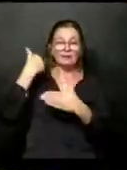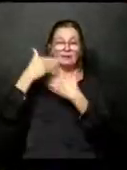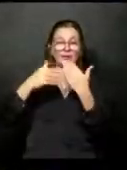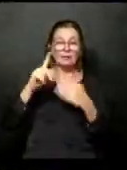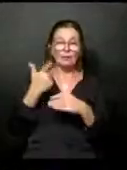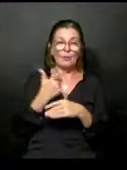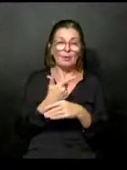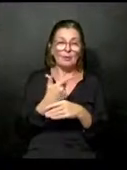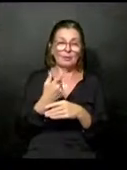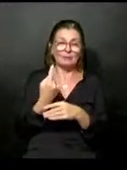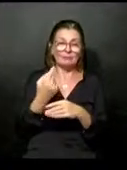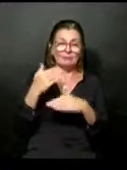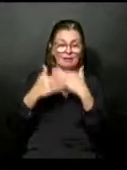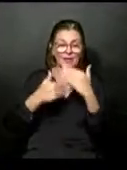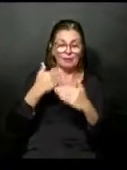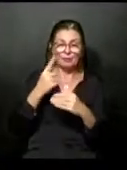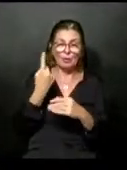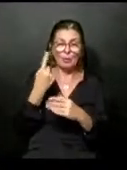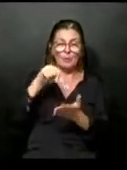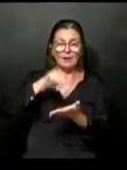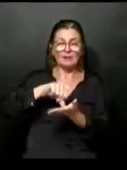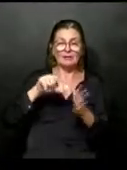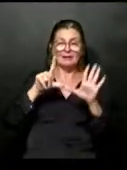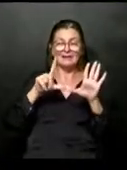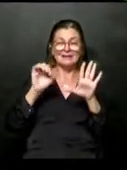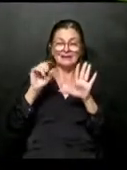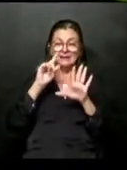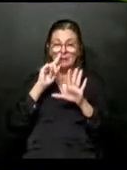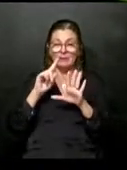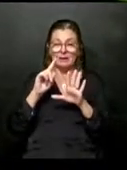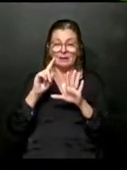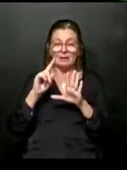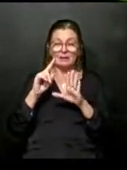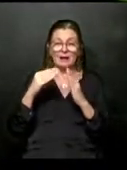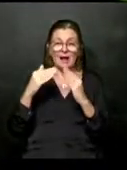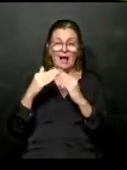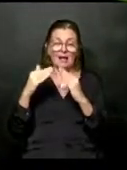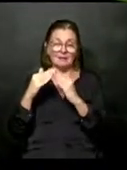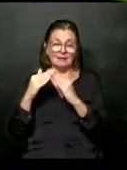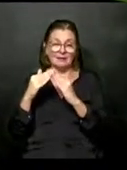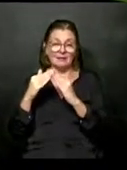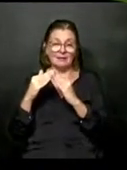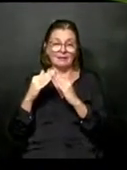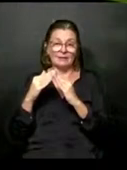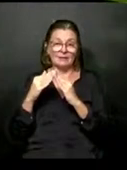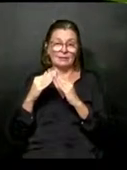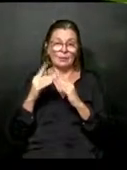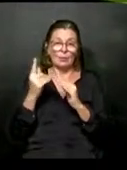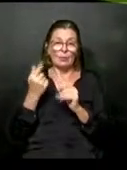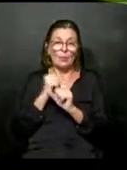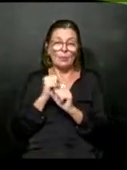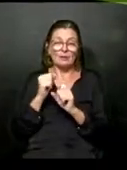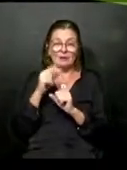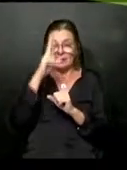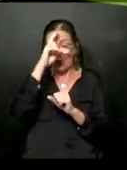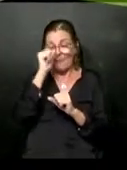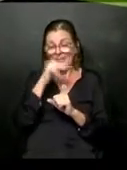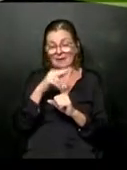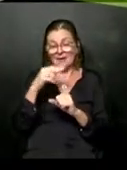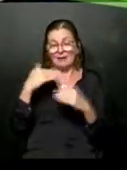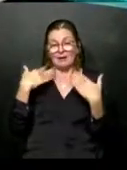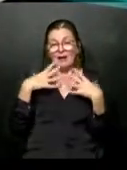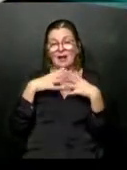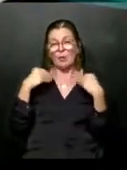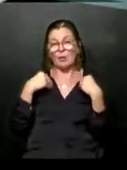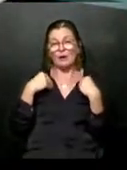desarrollo en un país cuando tenemos 70.000 unidades habitacionales de déficit. Uno puede tener hospitales, puede tener escuelas, pero